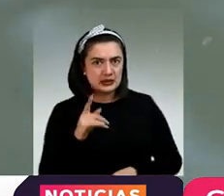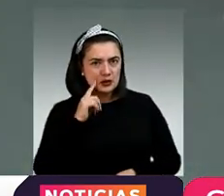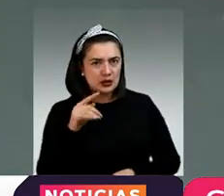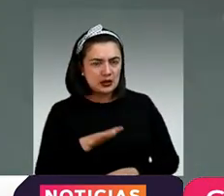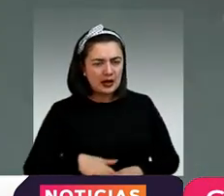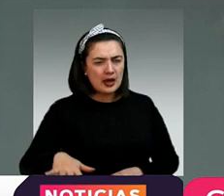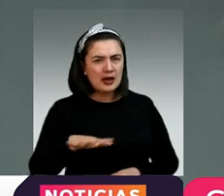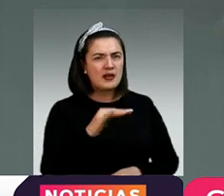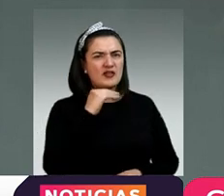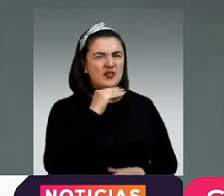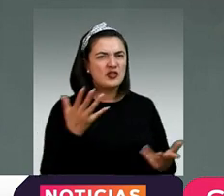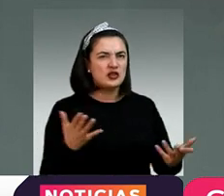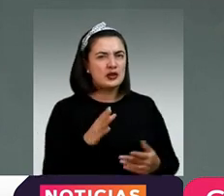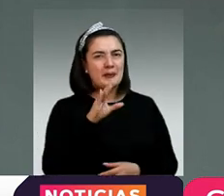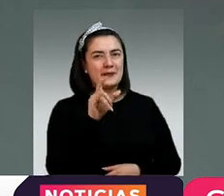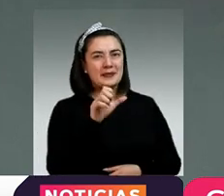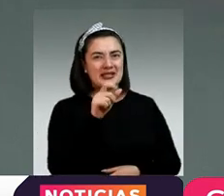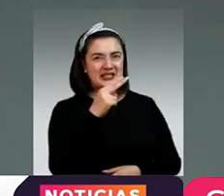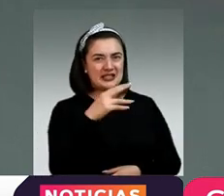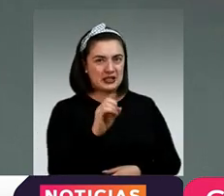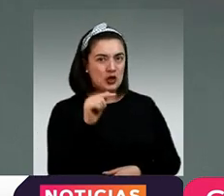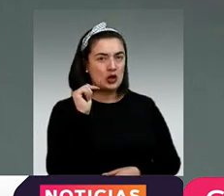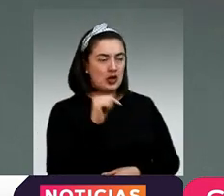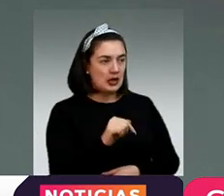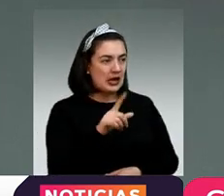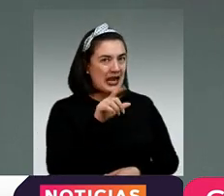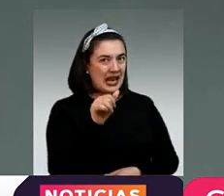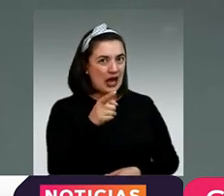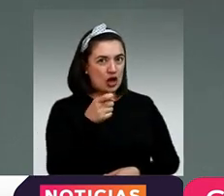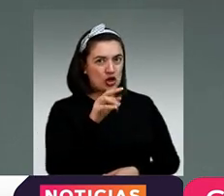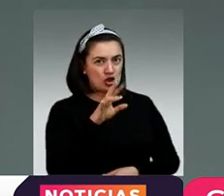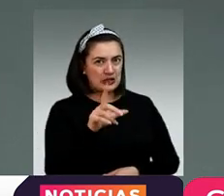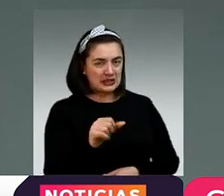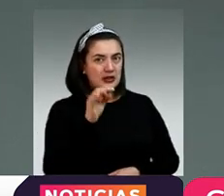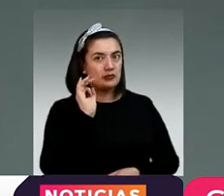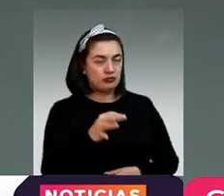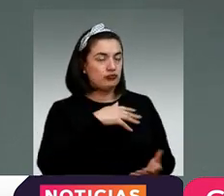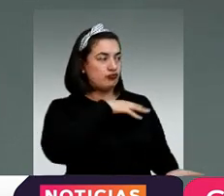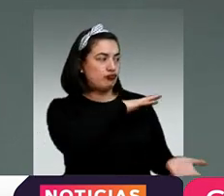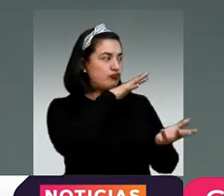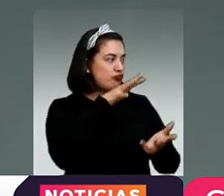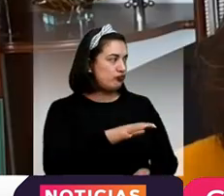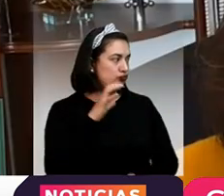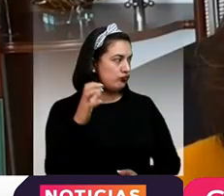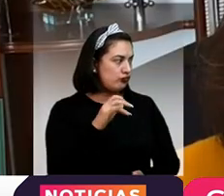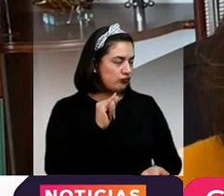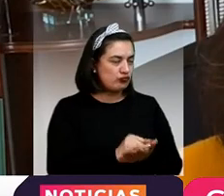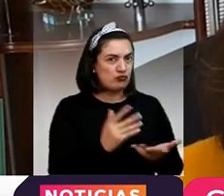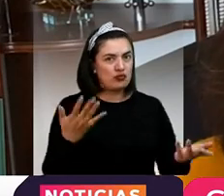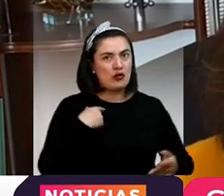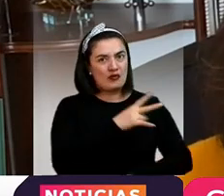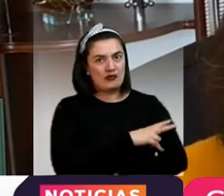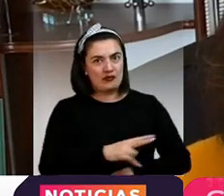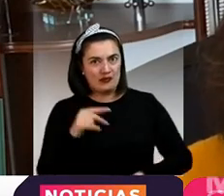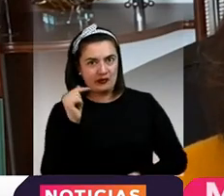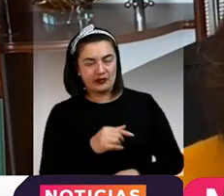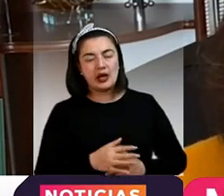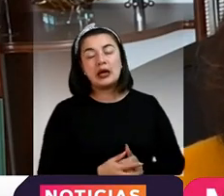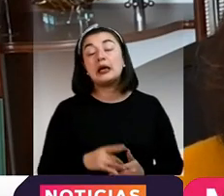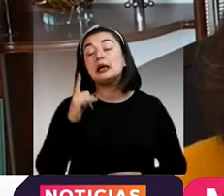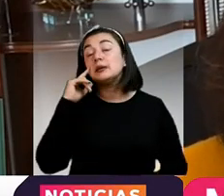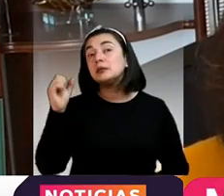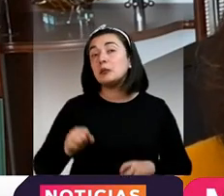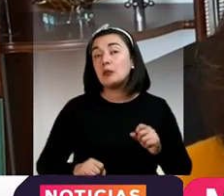en briseño cundinamarca la langostilla llegó legalmente a colombia por el valle del cauca se cree que